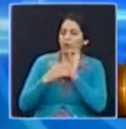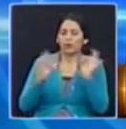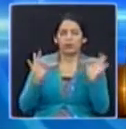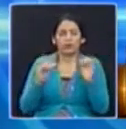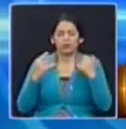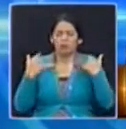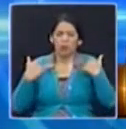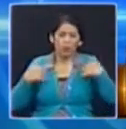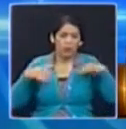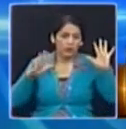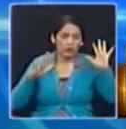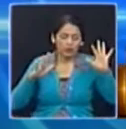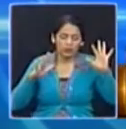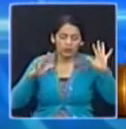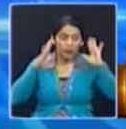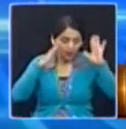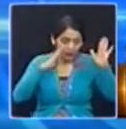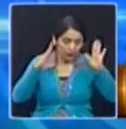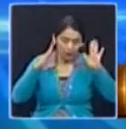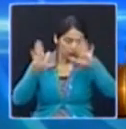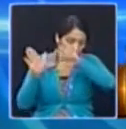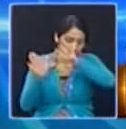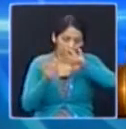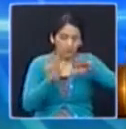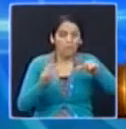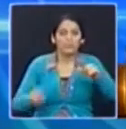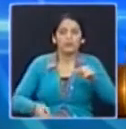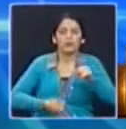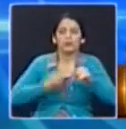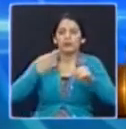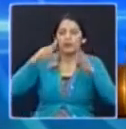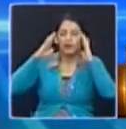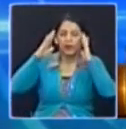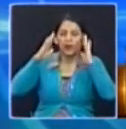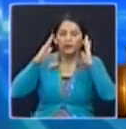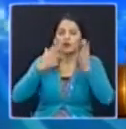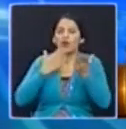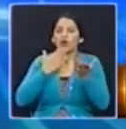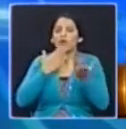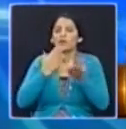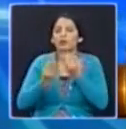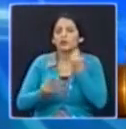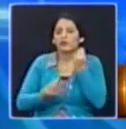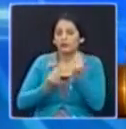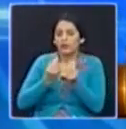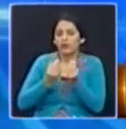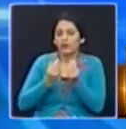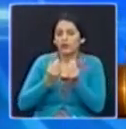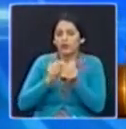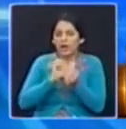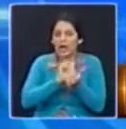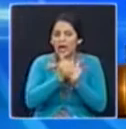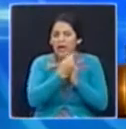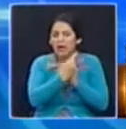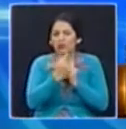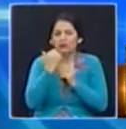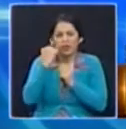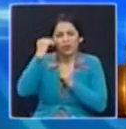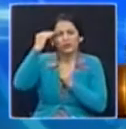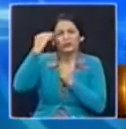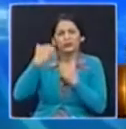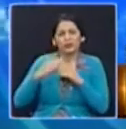primar criterios y realmente una madurez con la cual tenemos que